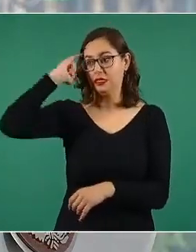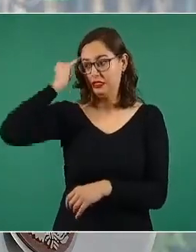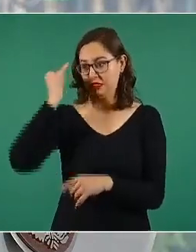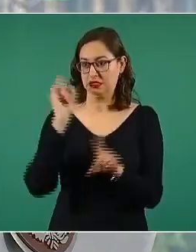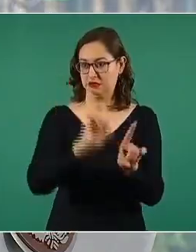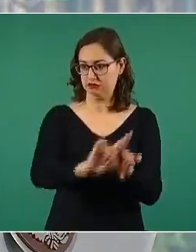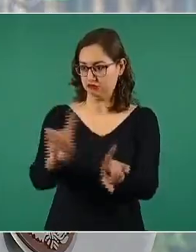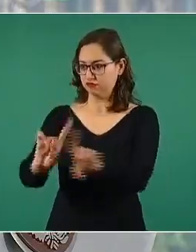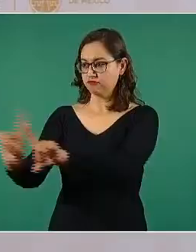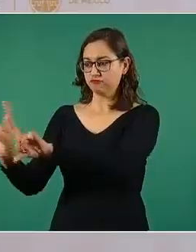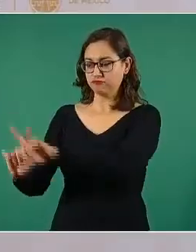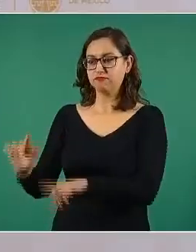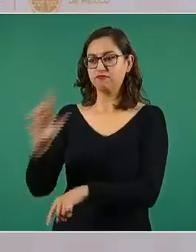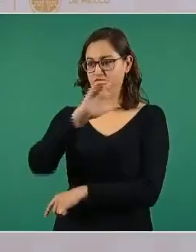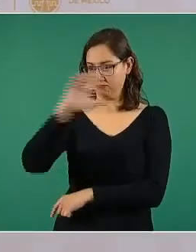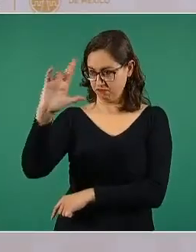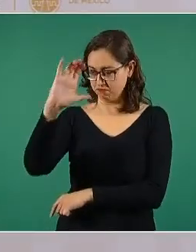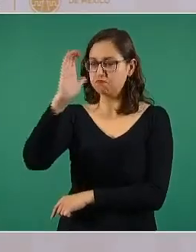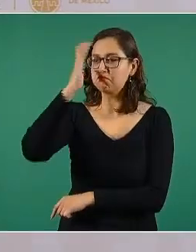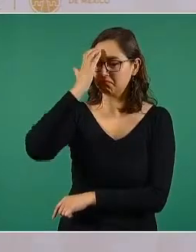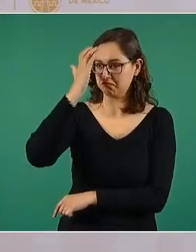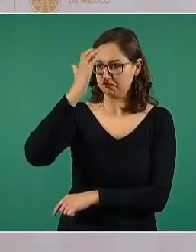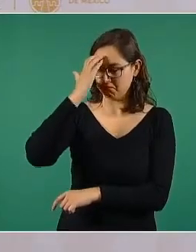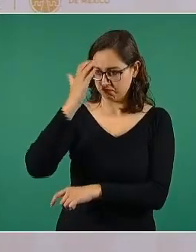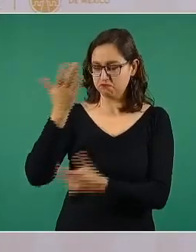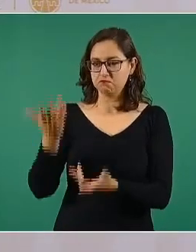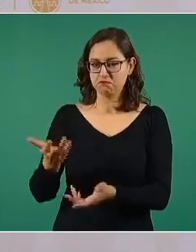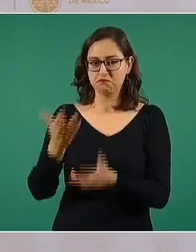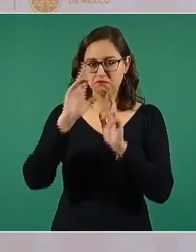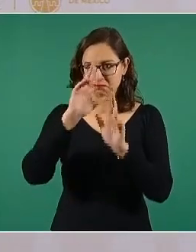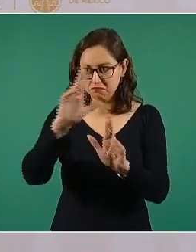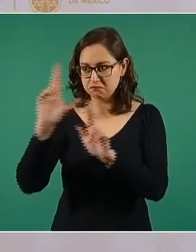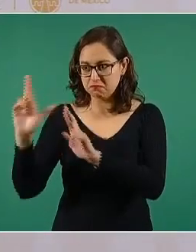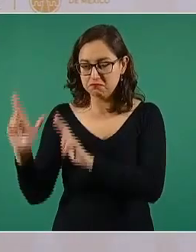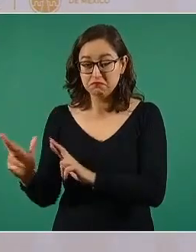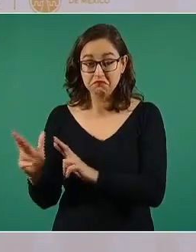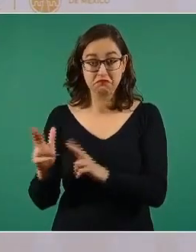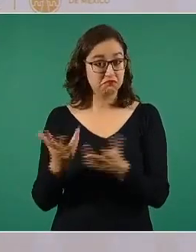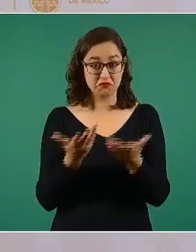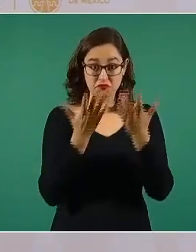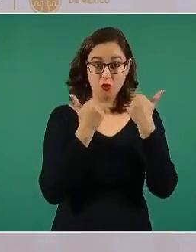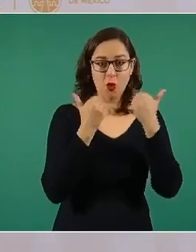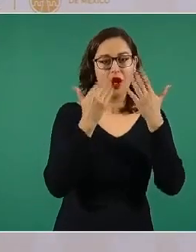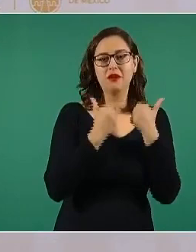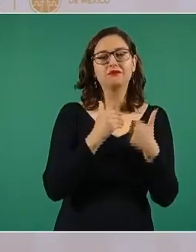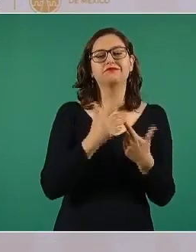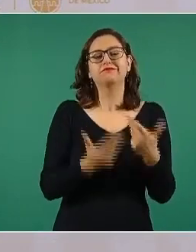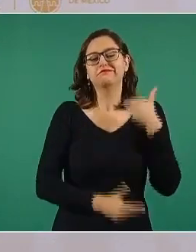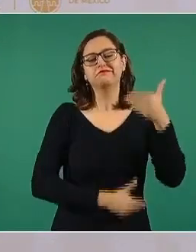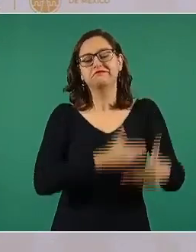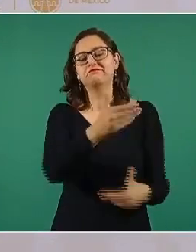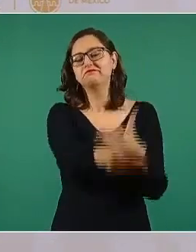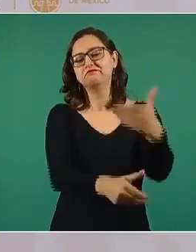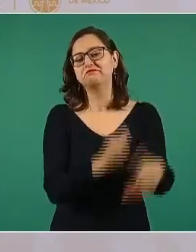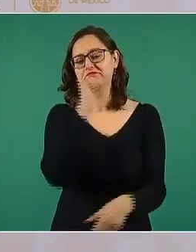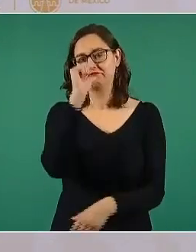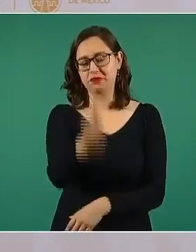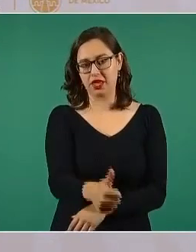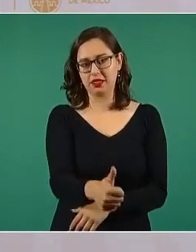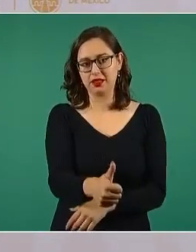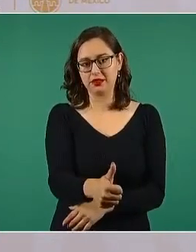no es bienestar ni es progreso. Por ello, en el rescate de nuestra memoria histórica